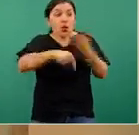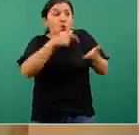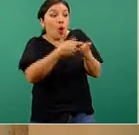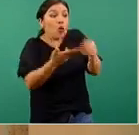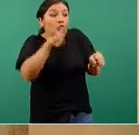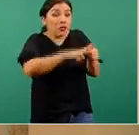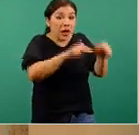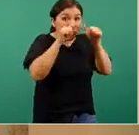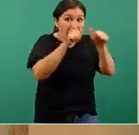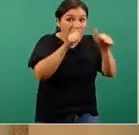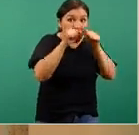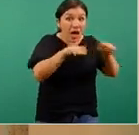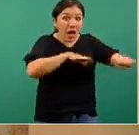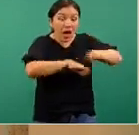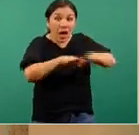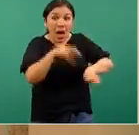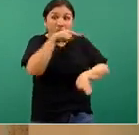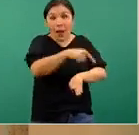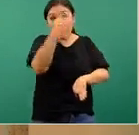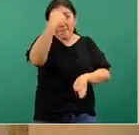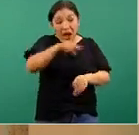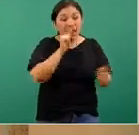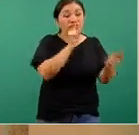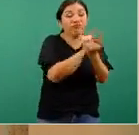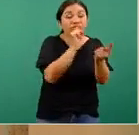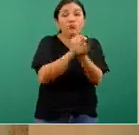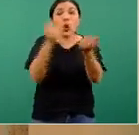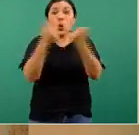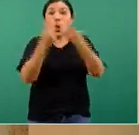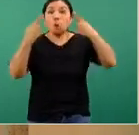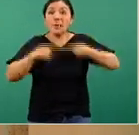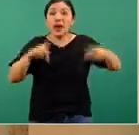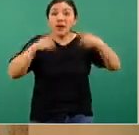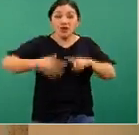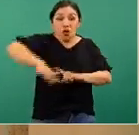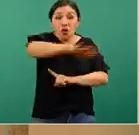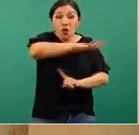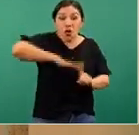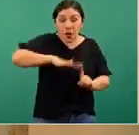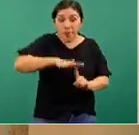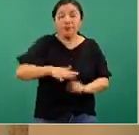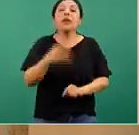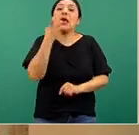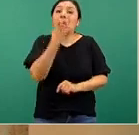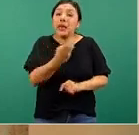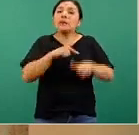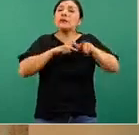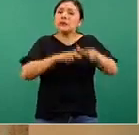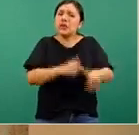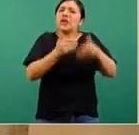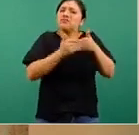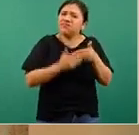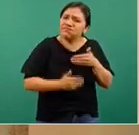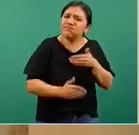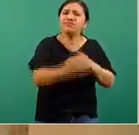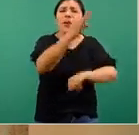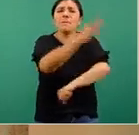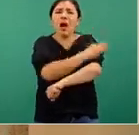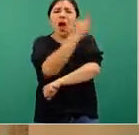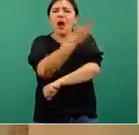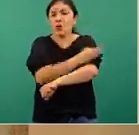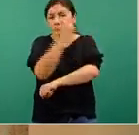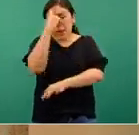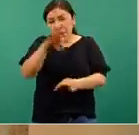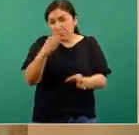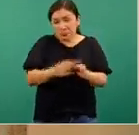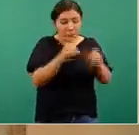hospitalario, en la atención prehospitalaria, en la atención de medicina comunitaria. Y sigue esta vacunación, se está cubriendo al